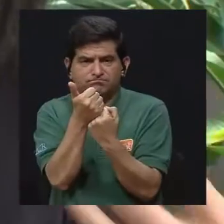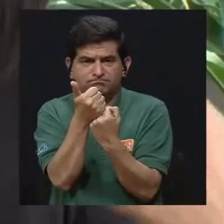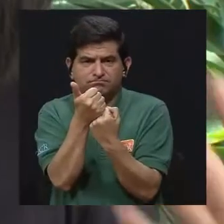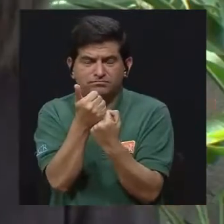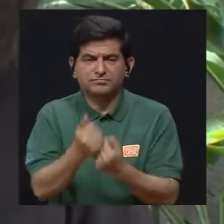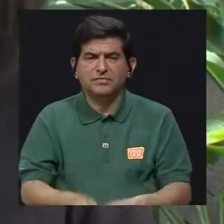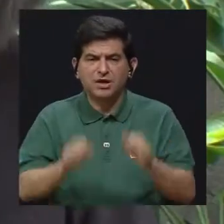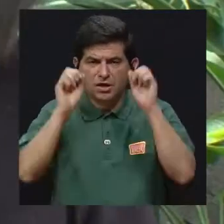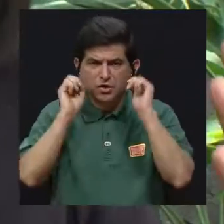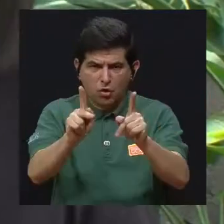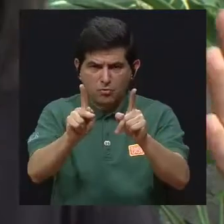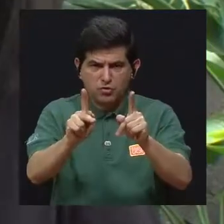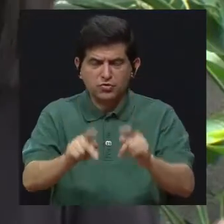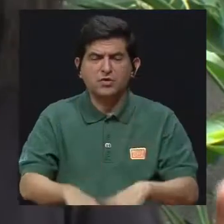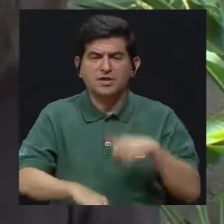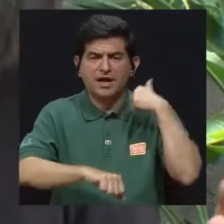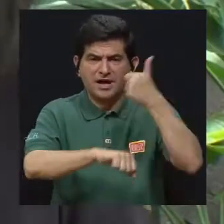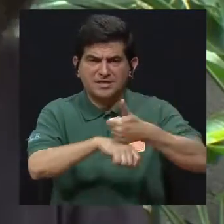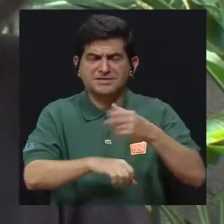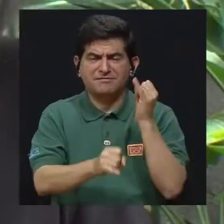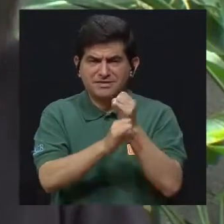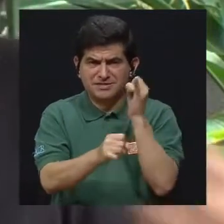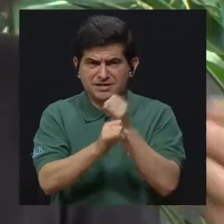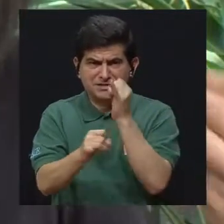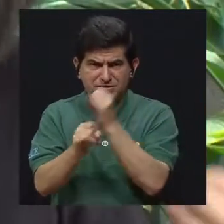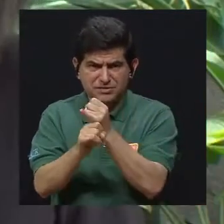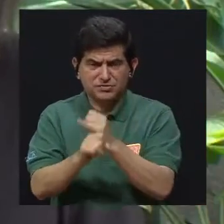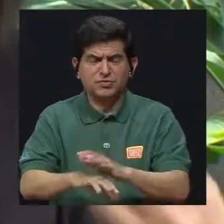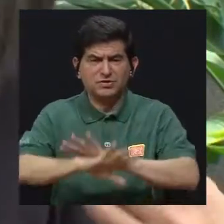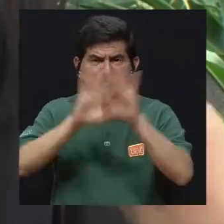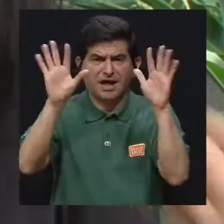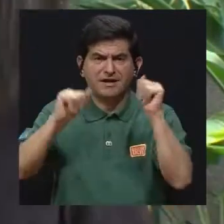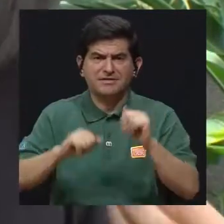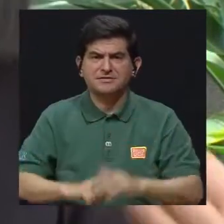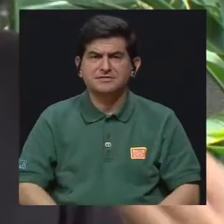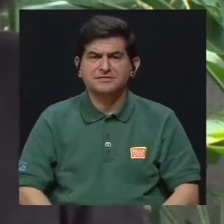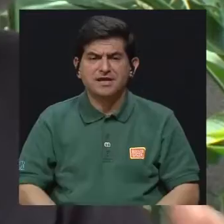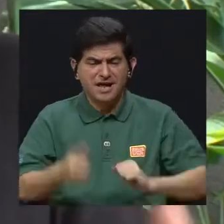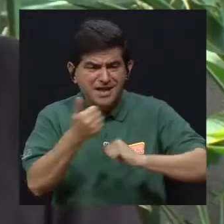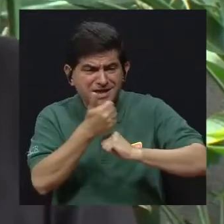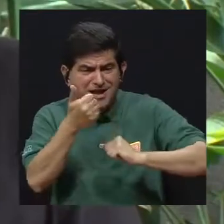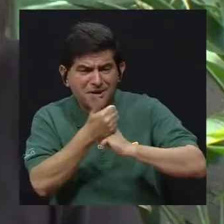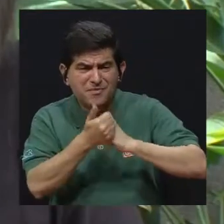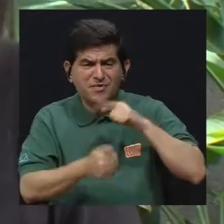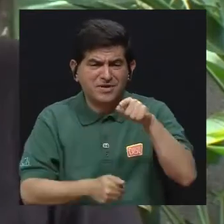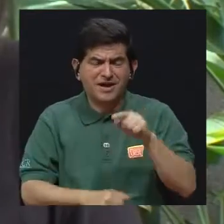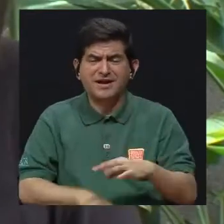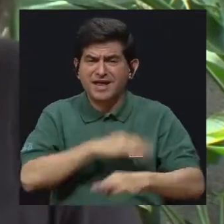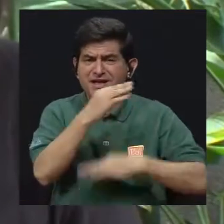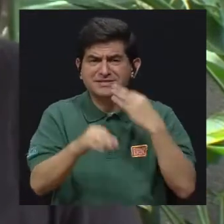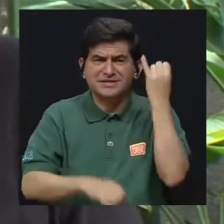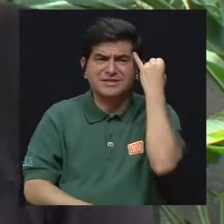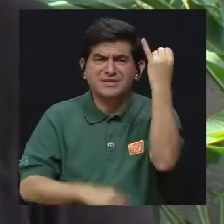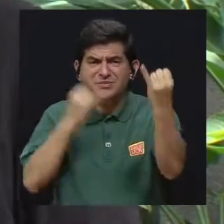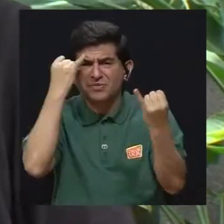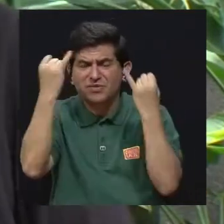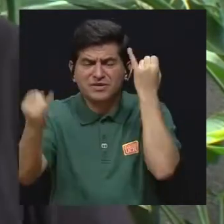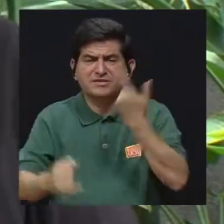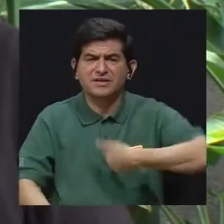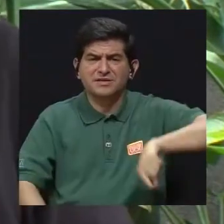se les dé viabilidad y se institucionalicen también y se apoyen este tipo de